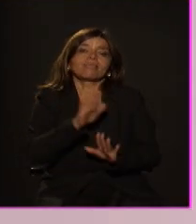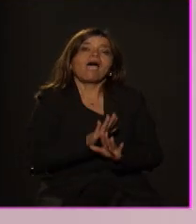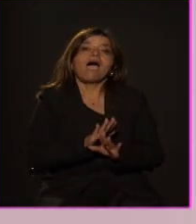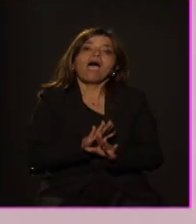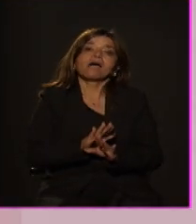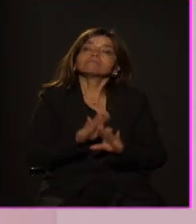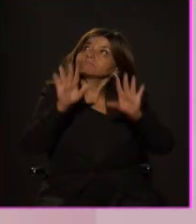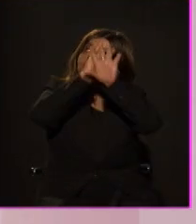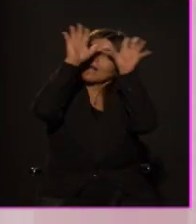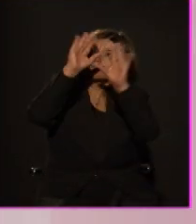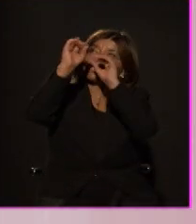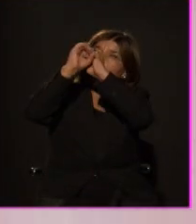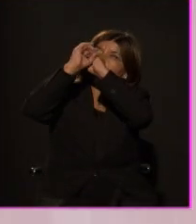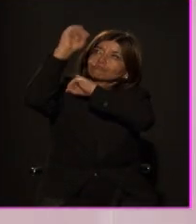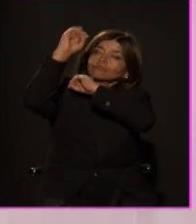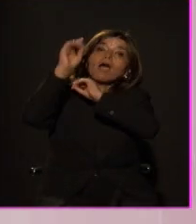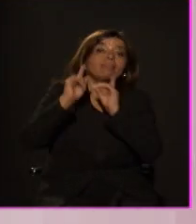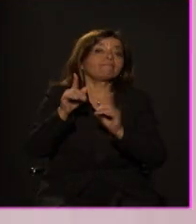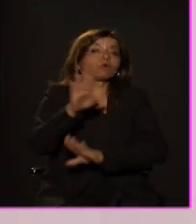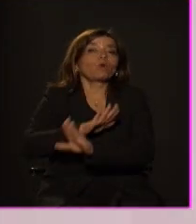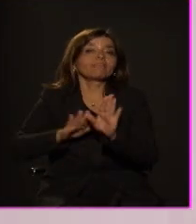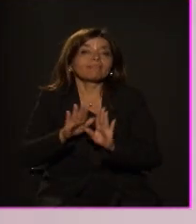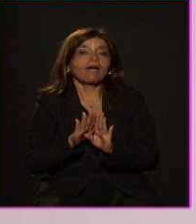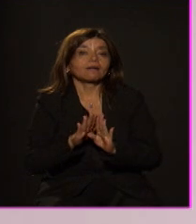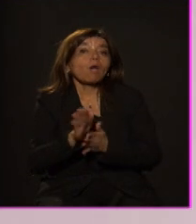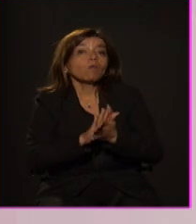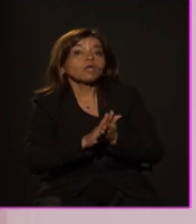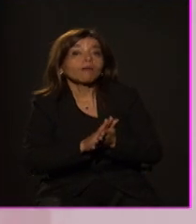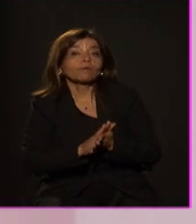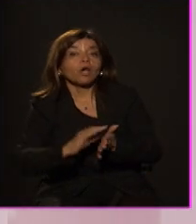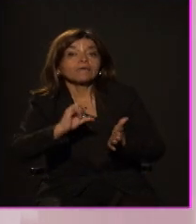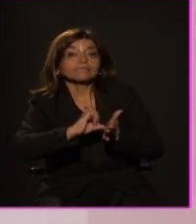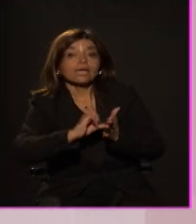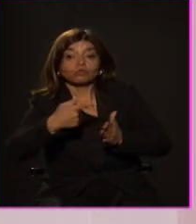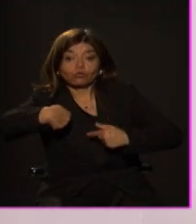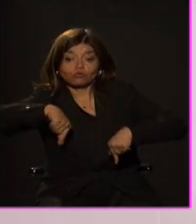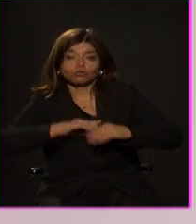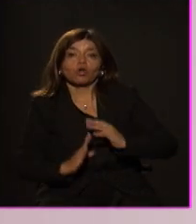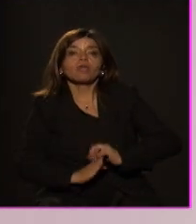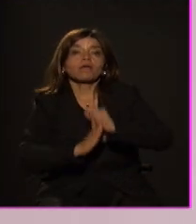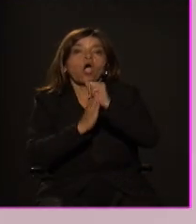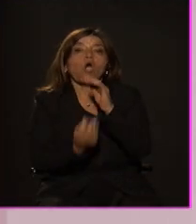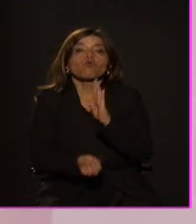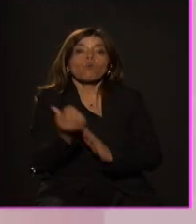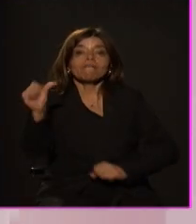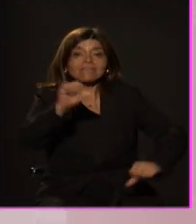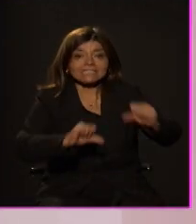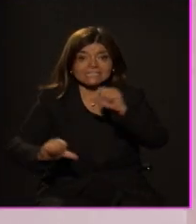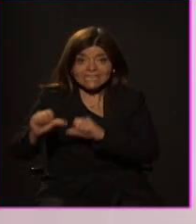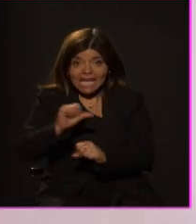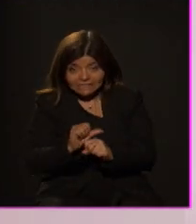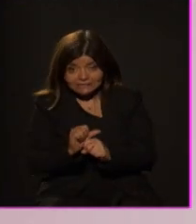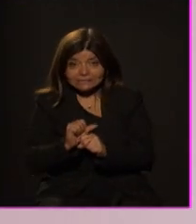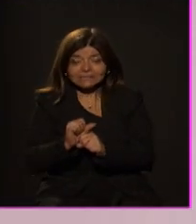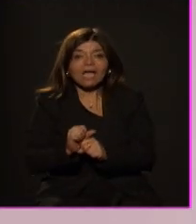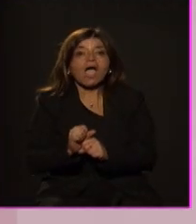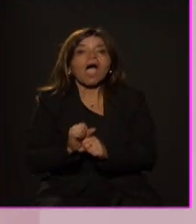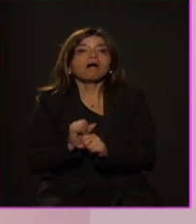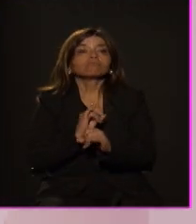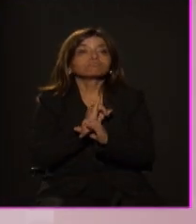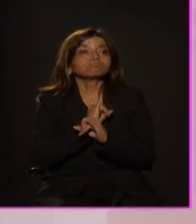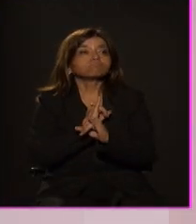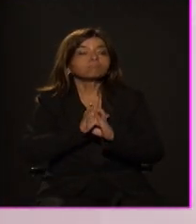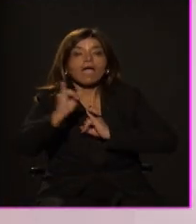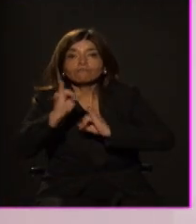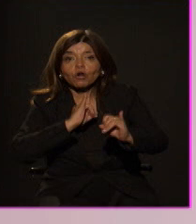nuestros cielos. Y a través de centros como MAS estamos liderando la creación de nueva ciencia interdisciplinaria, que es la astroinformática. Y